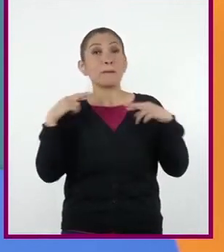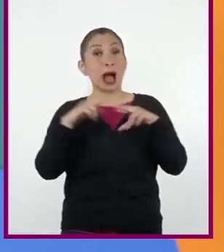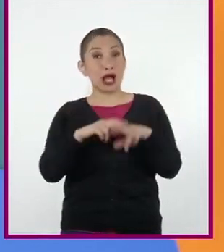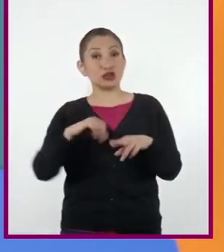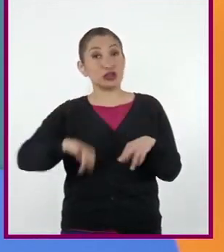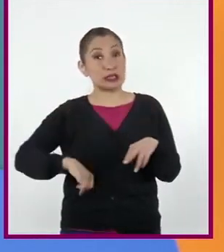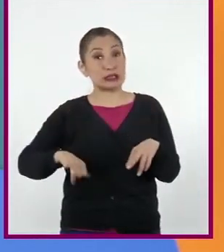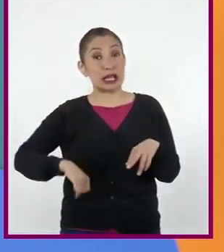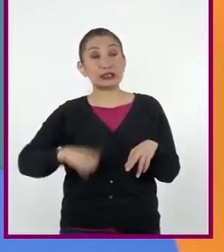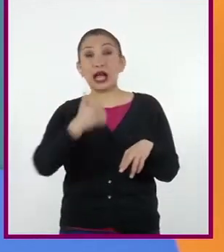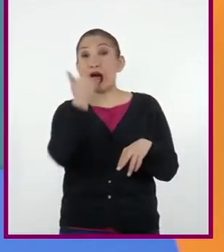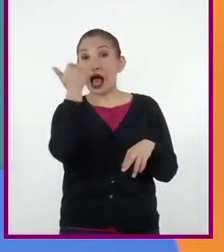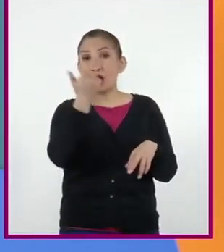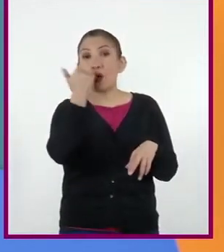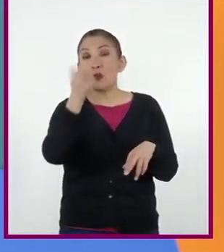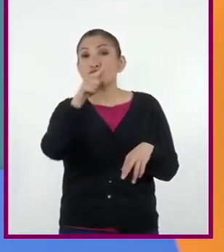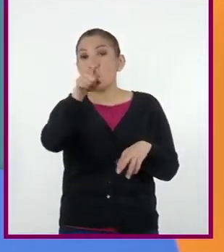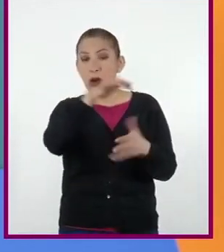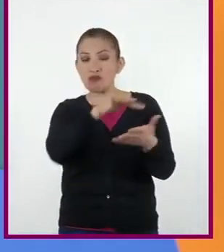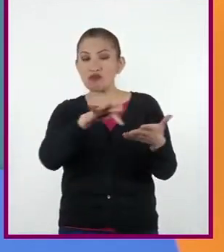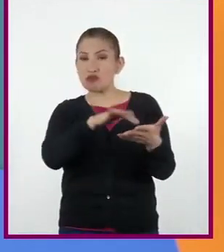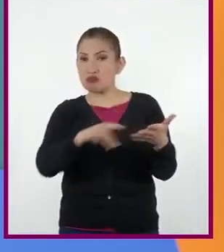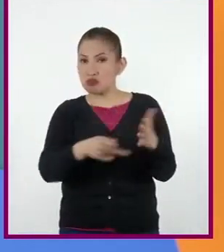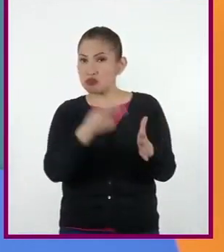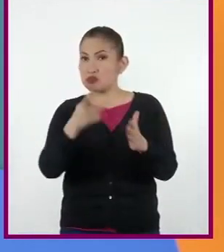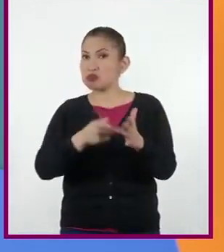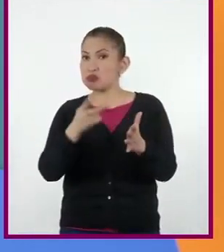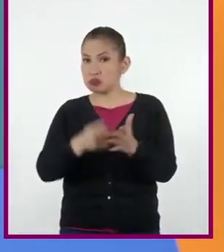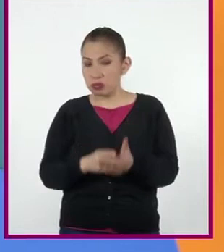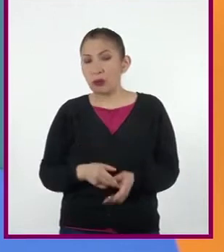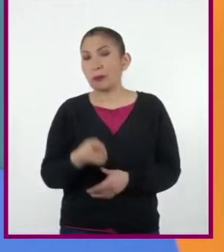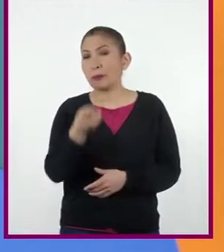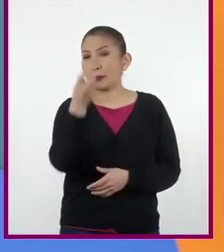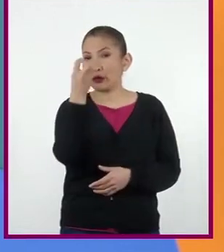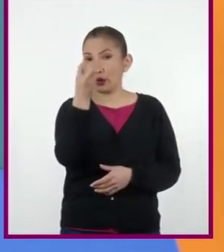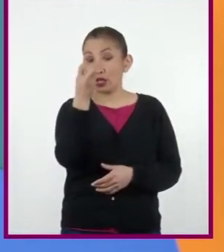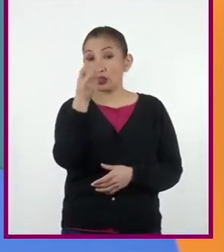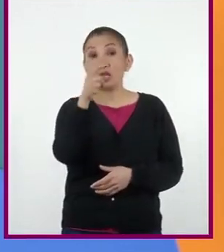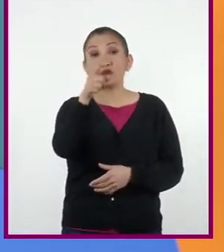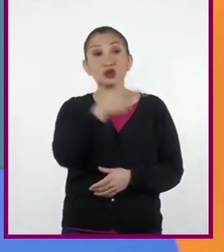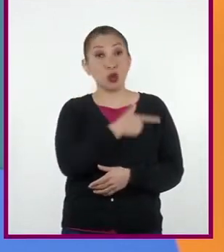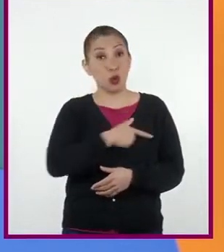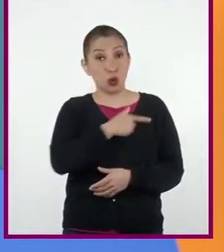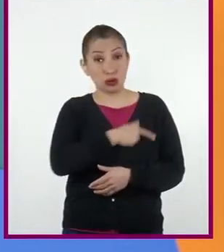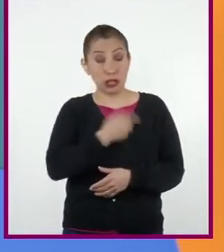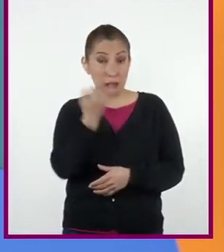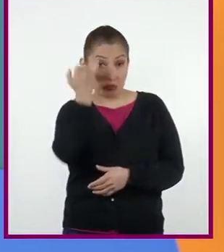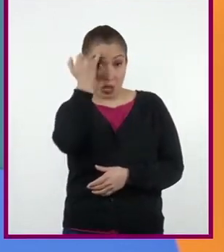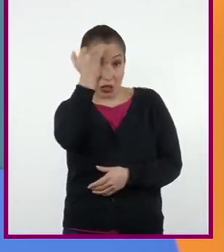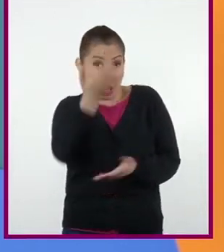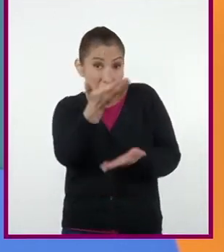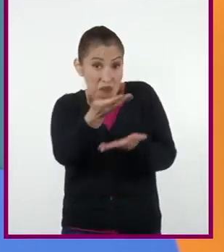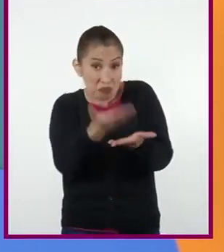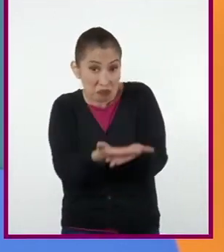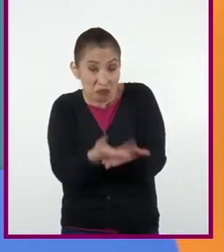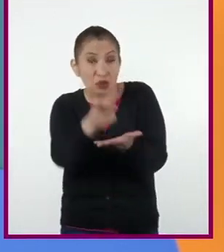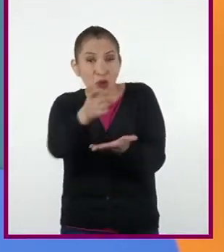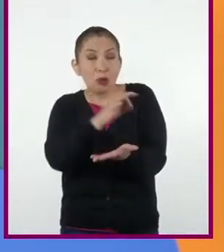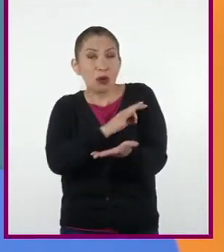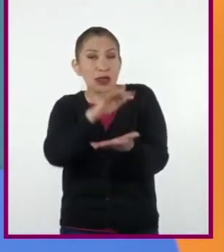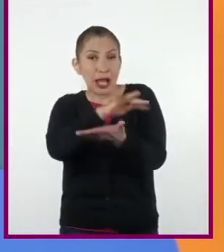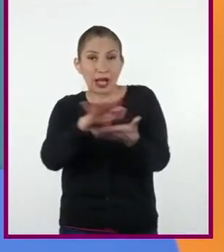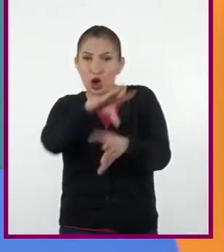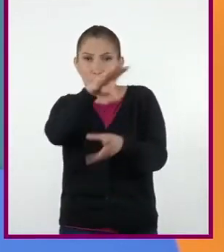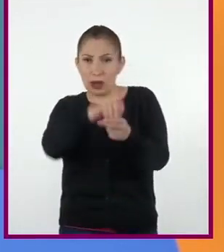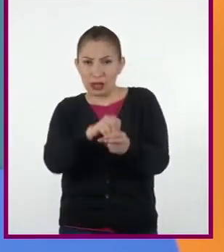interesa que nuestros alumnos sean unos lectores constantes, por lo que, si te gusta nuestra propuesta, podrás leer el